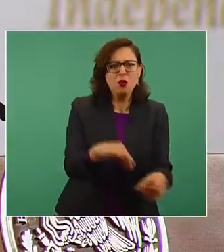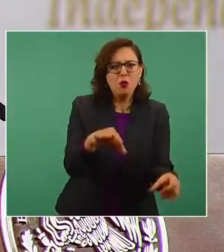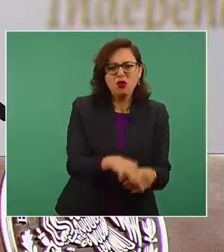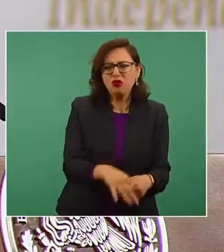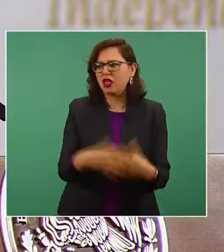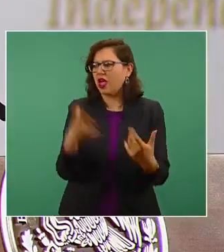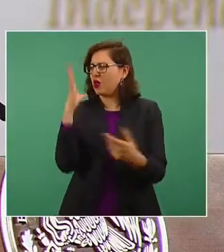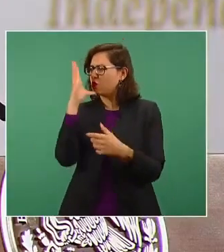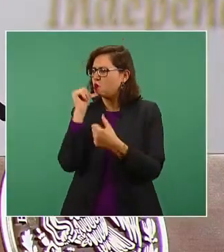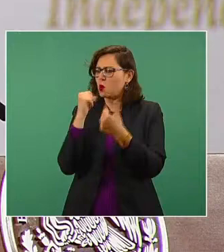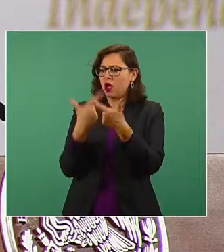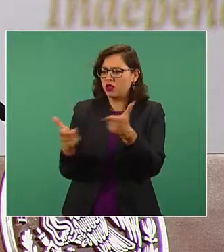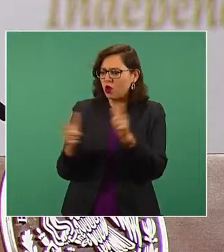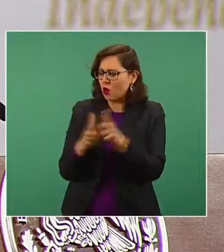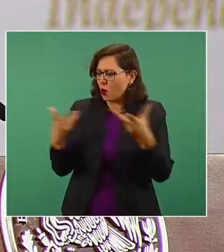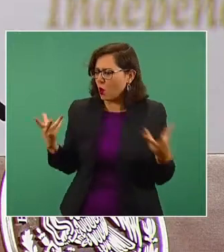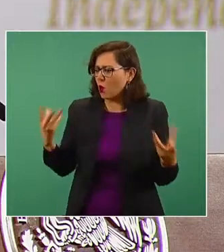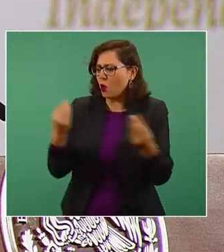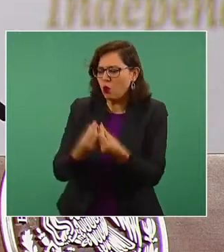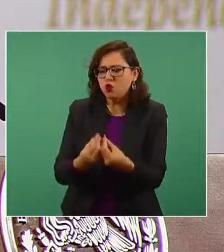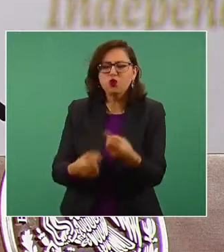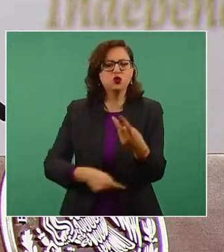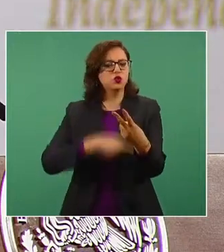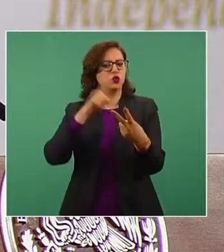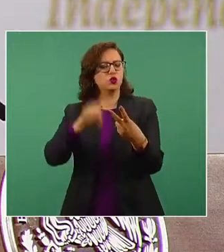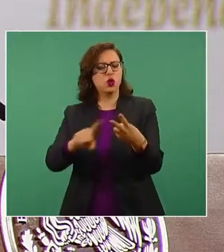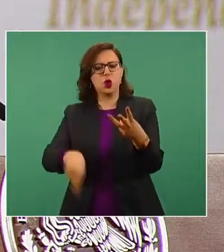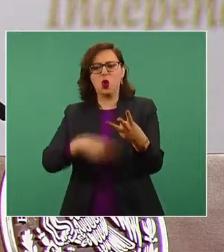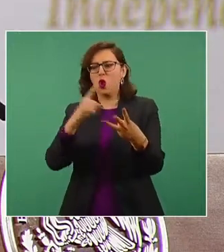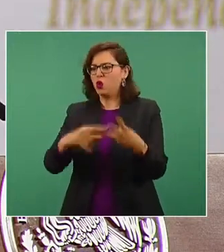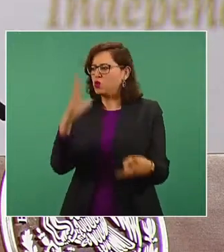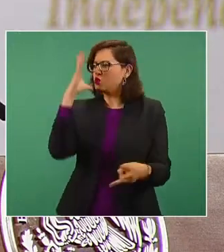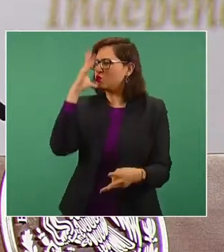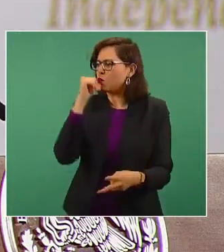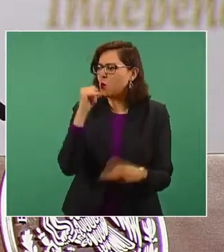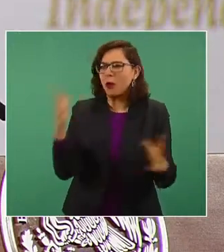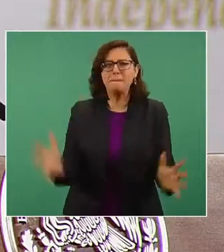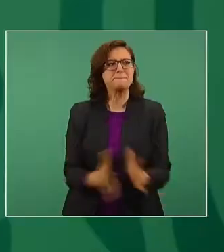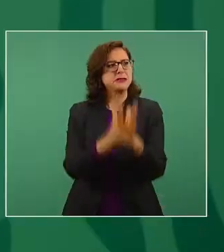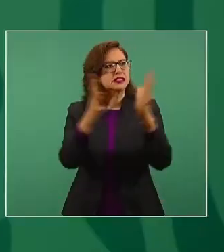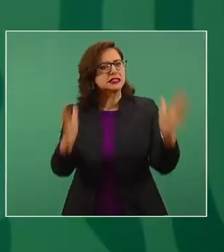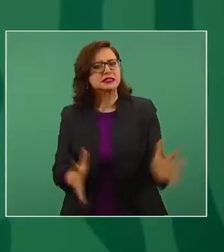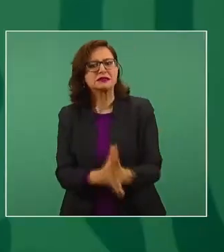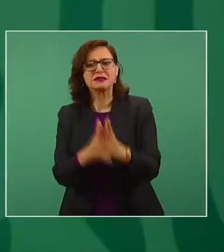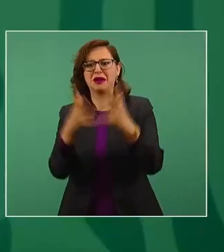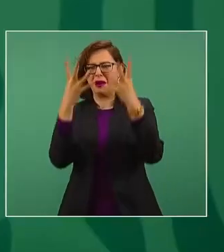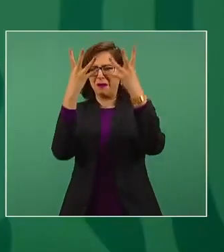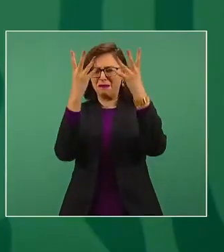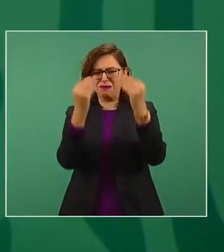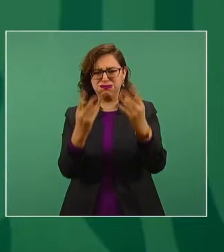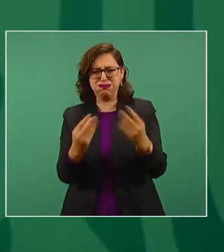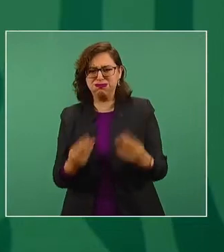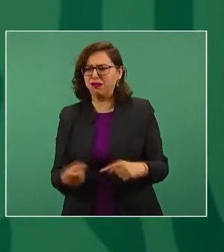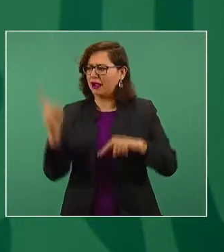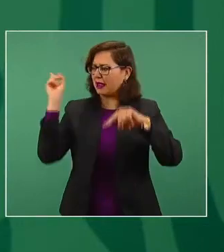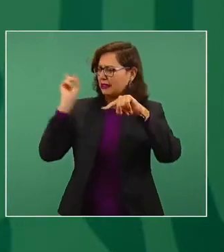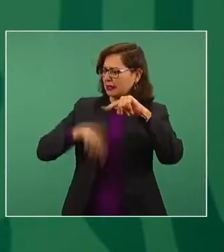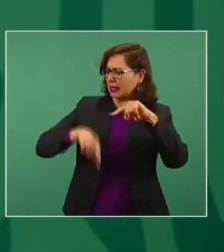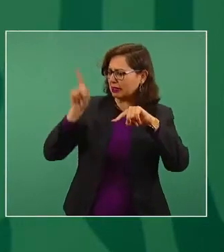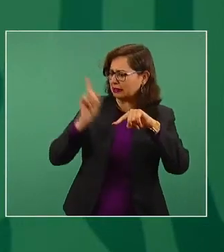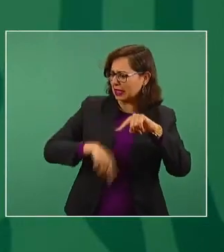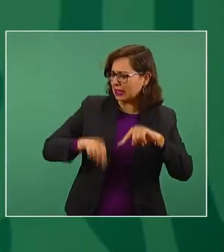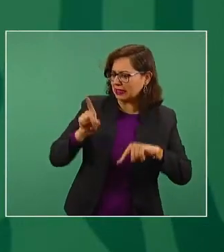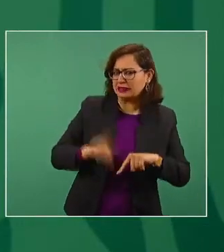libre asociación, la participación en la vida pública y tantos más.